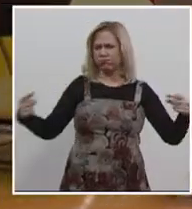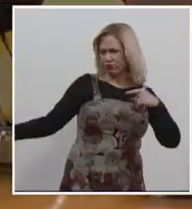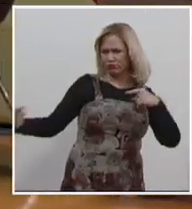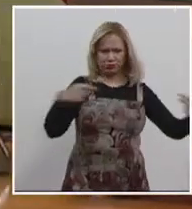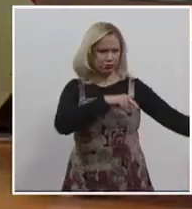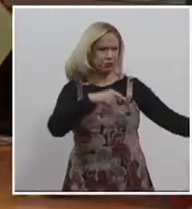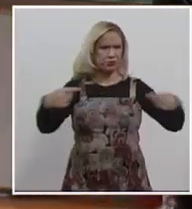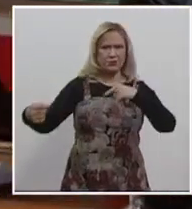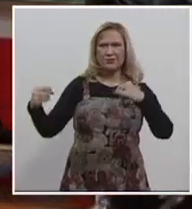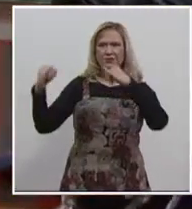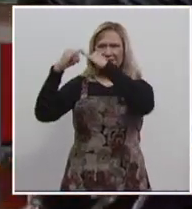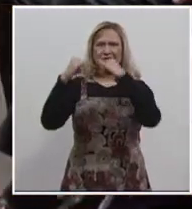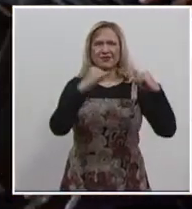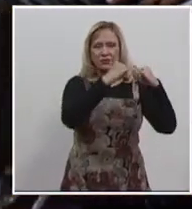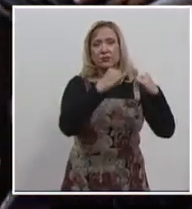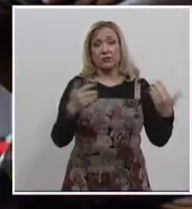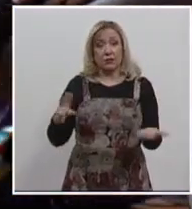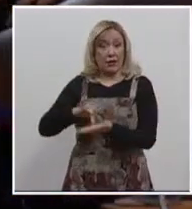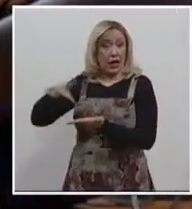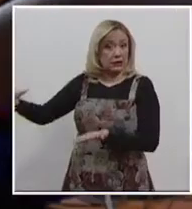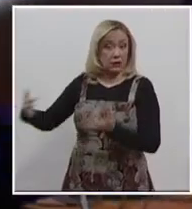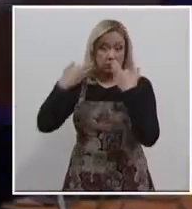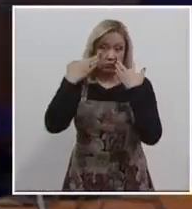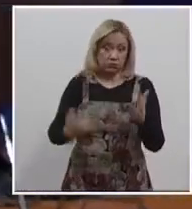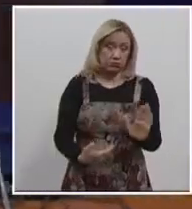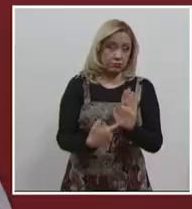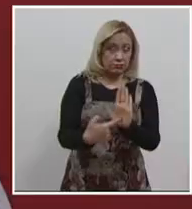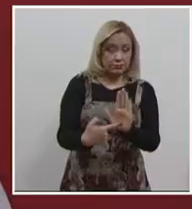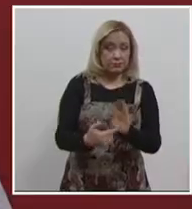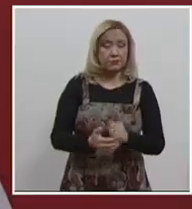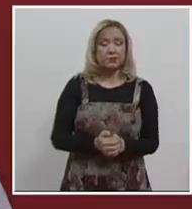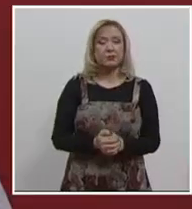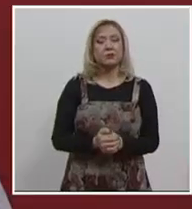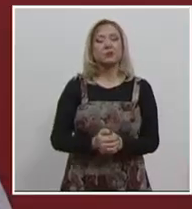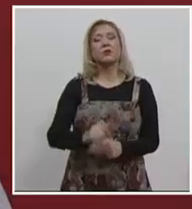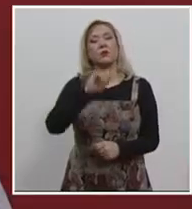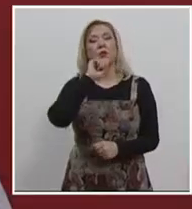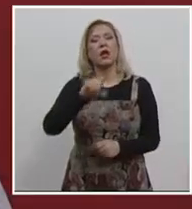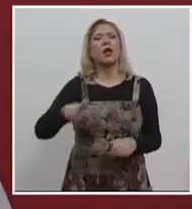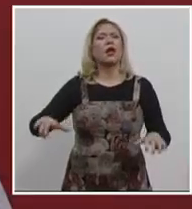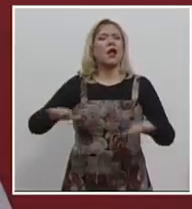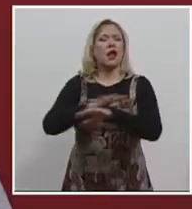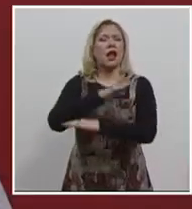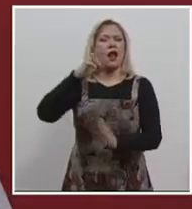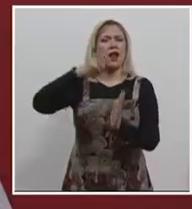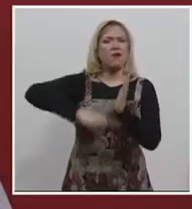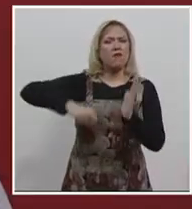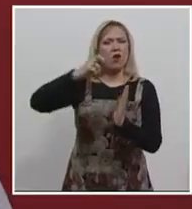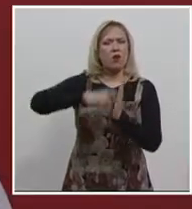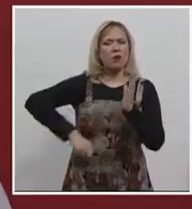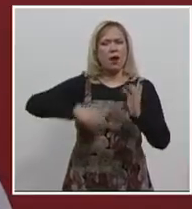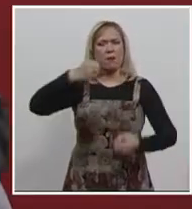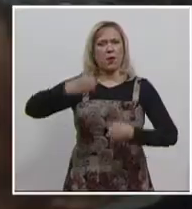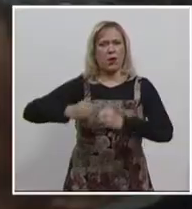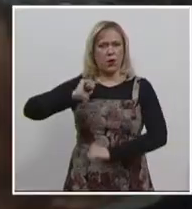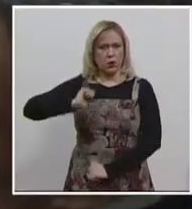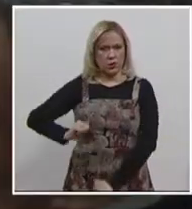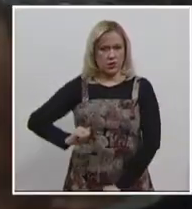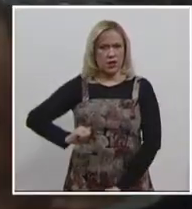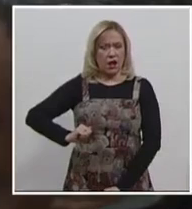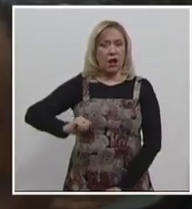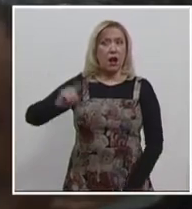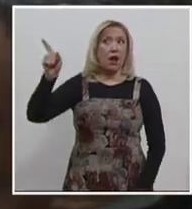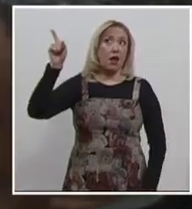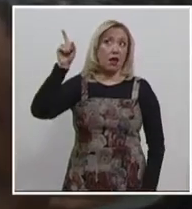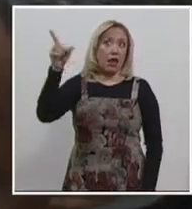En este foro internacional, de igual forma, se mencionó el caso de la reforma al Poder Judicial que pretendía realizar el primer ministro de